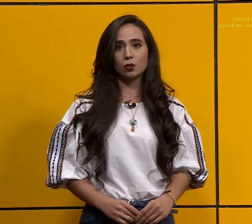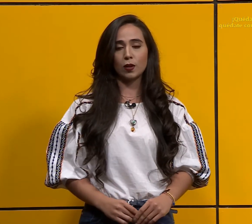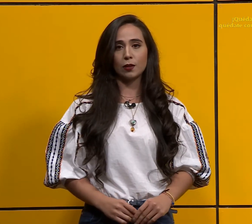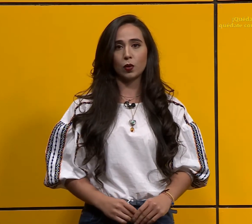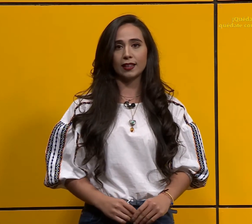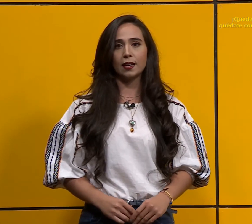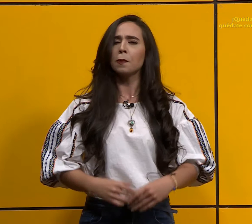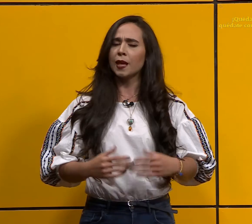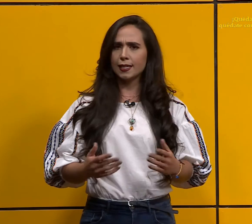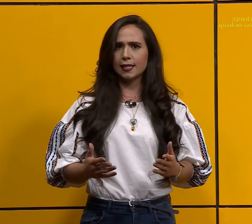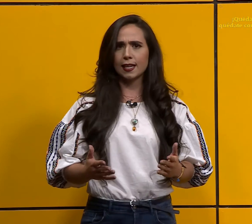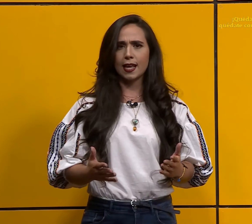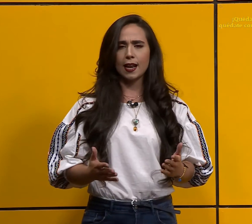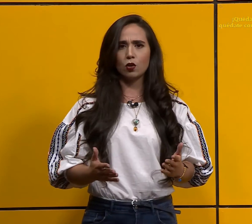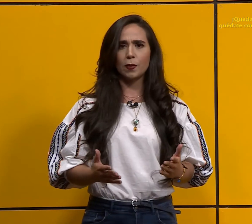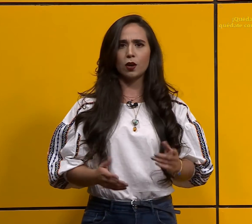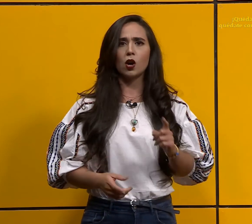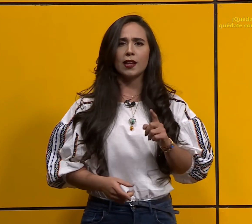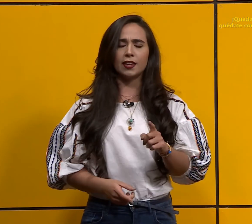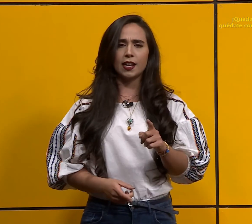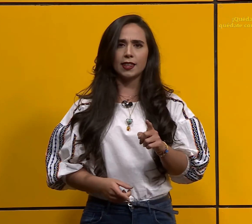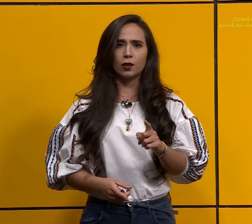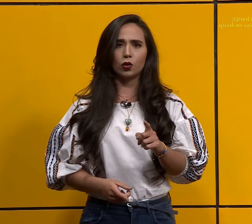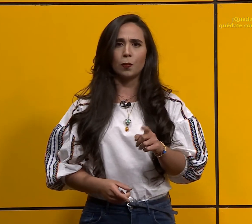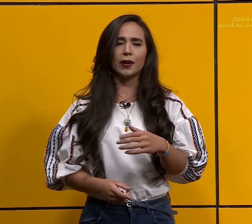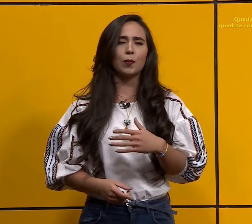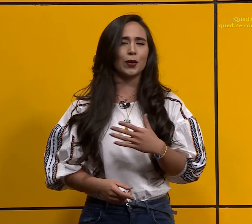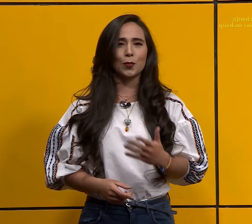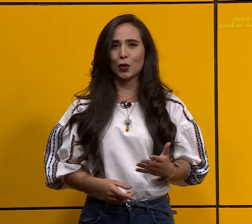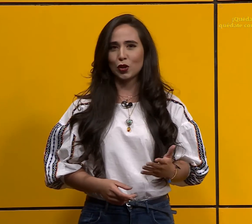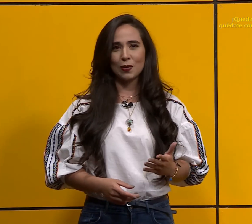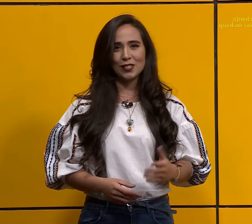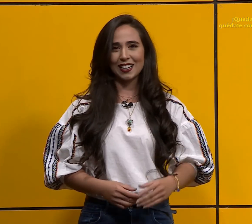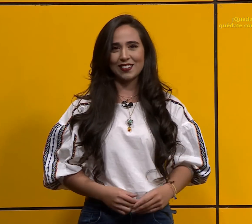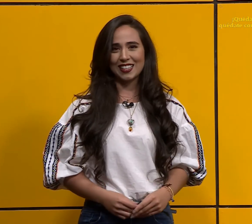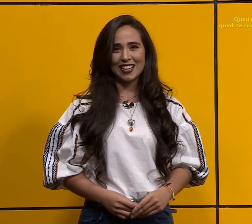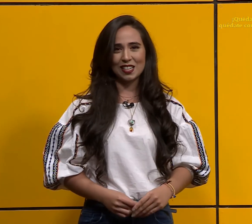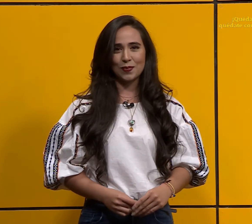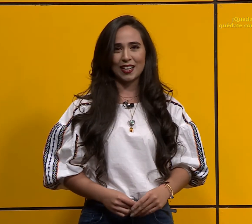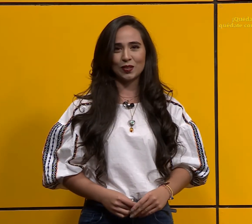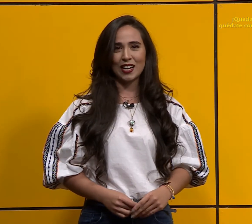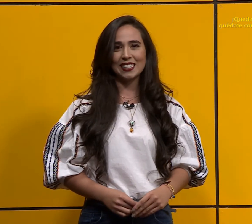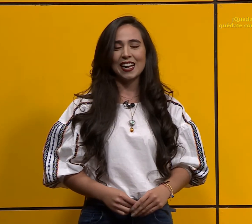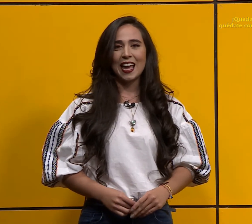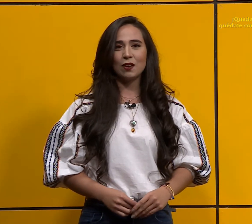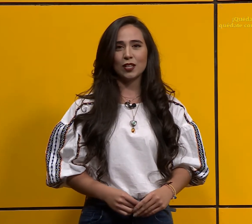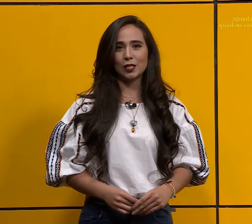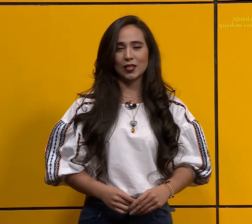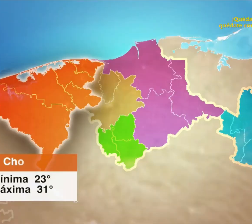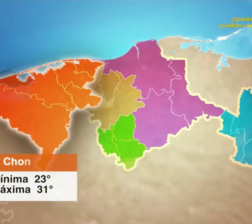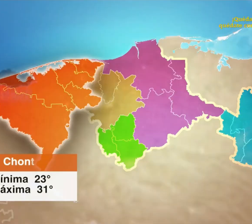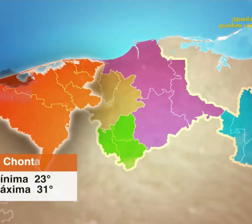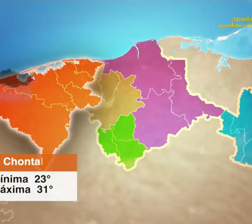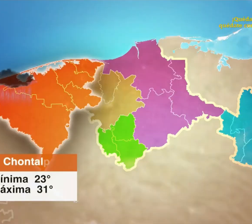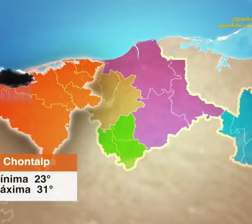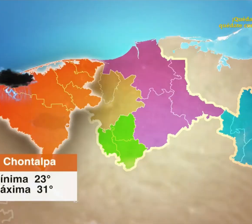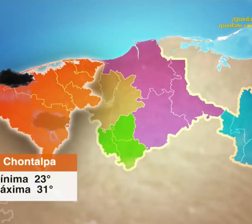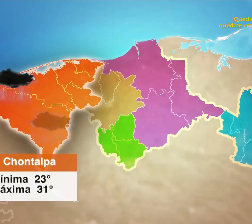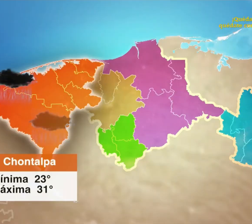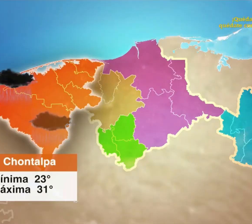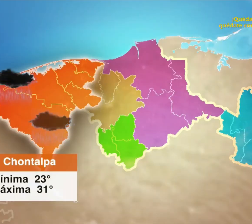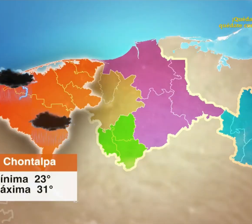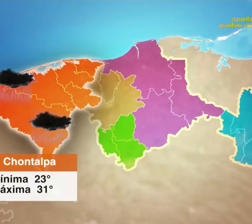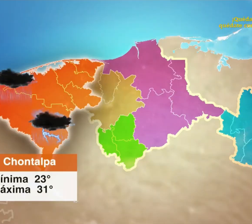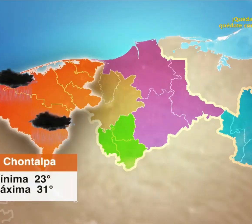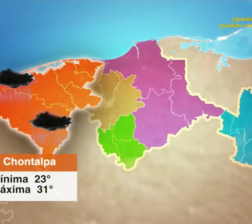tropical en la península de Yucatán. Esta sería la número 31, pero por lo pronto vamos a revisar las temperaturas en nuestro estado. Comenzamos